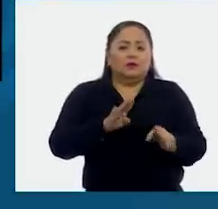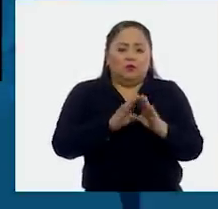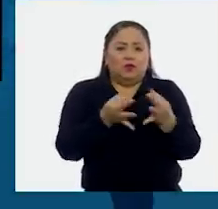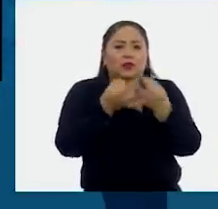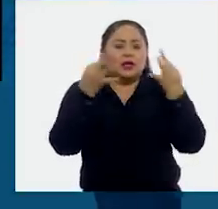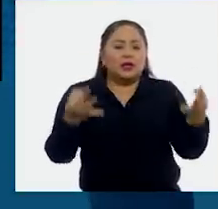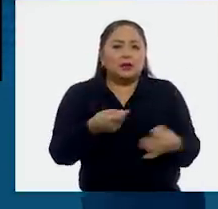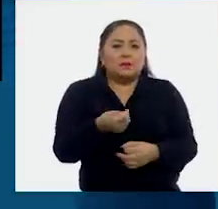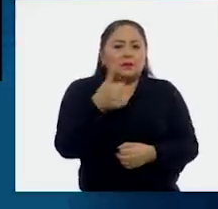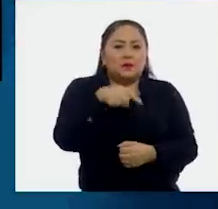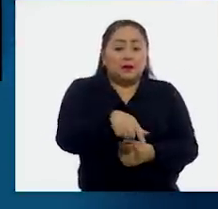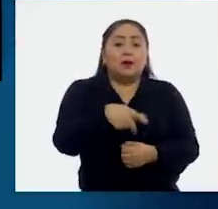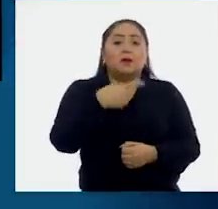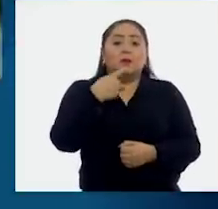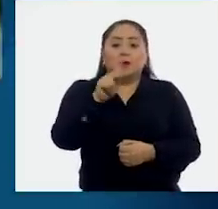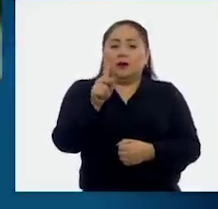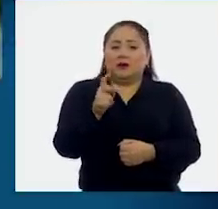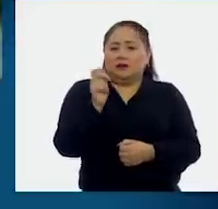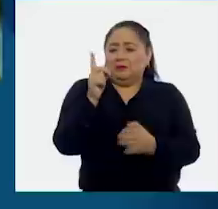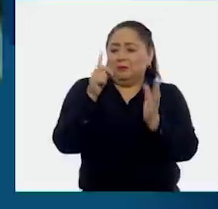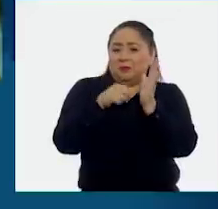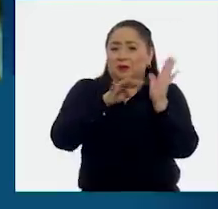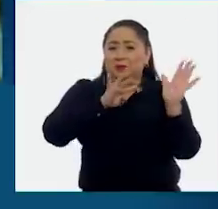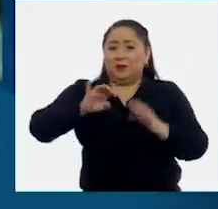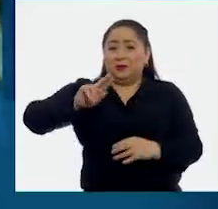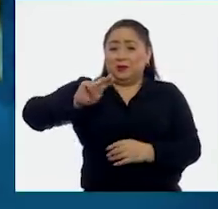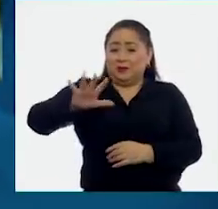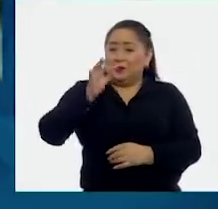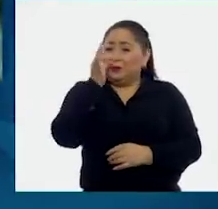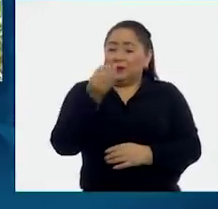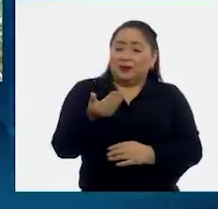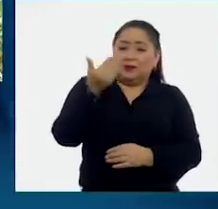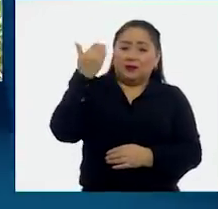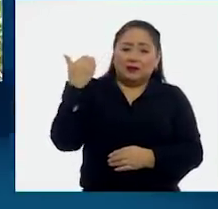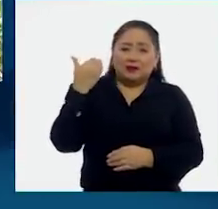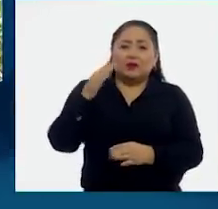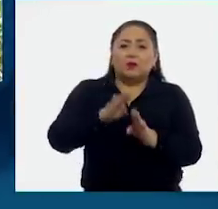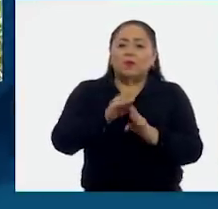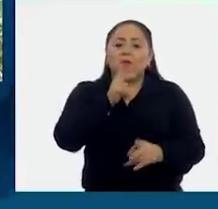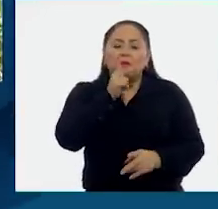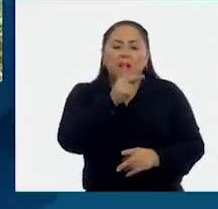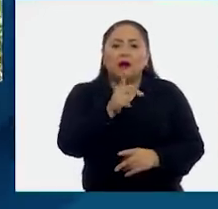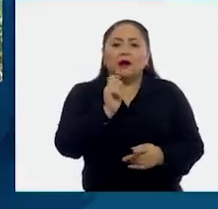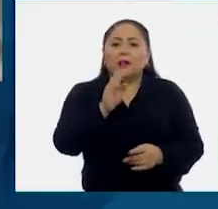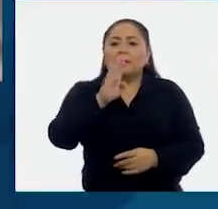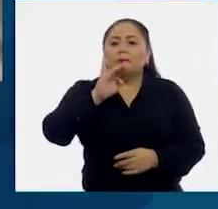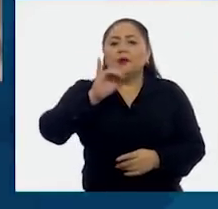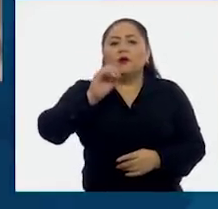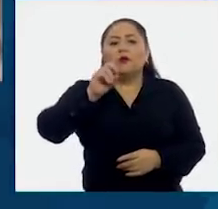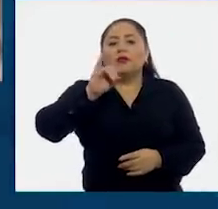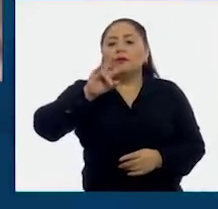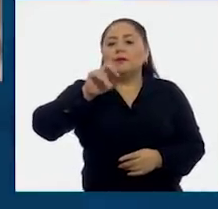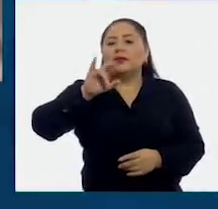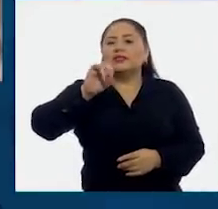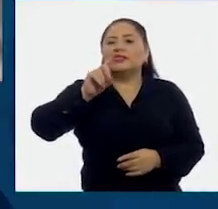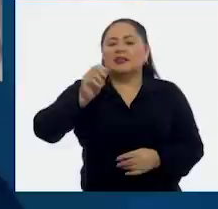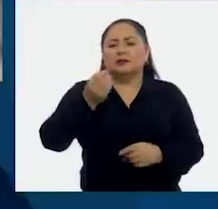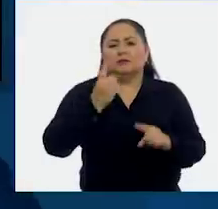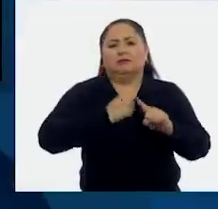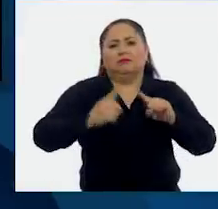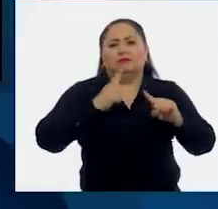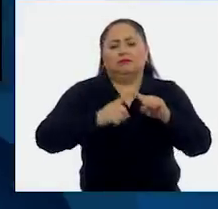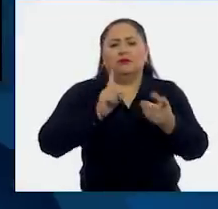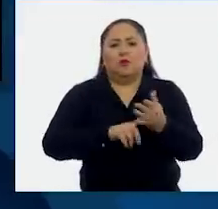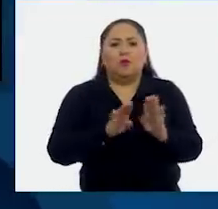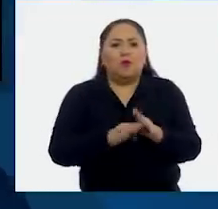Tierra. Sin embargo, es apenas en 1985 que se acuña la palabra biodiversidad para incluir la gran variedad